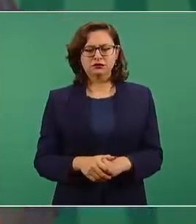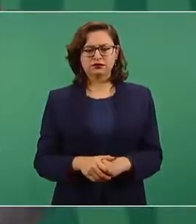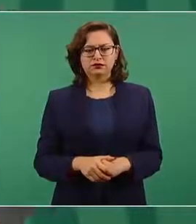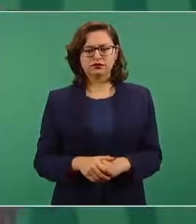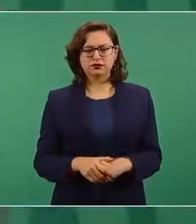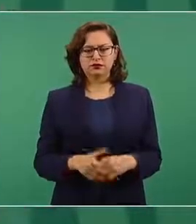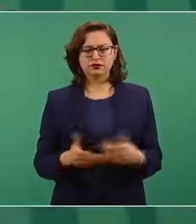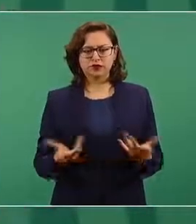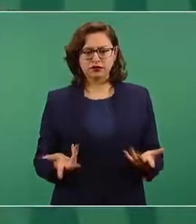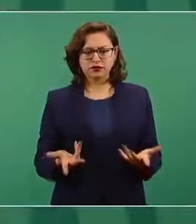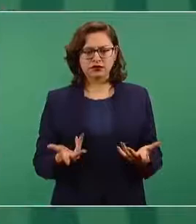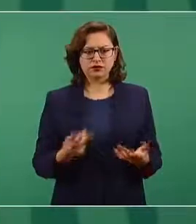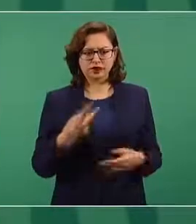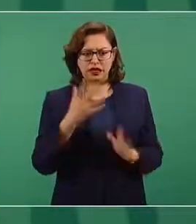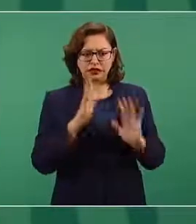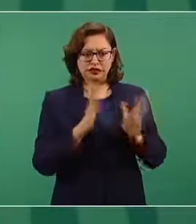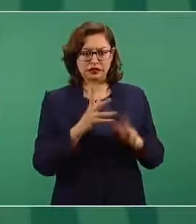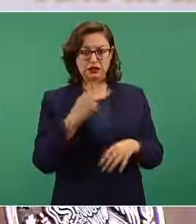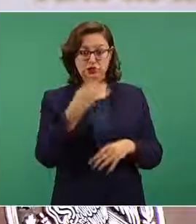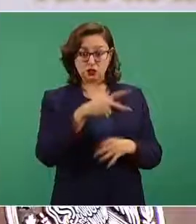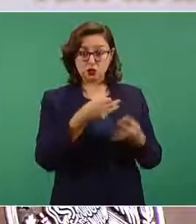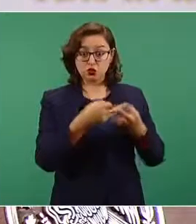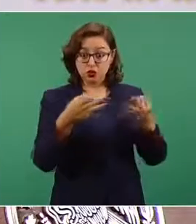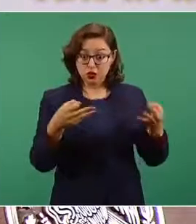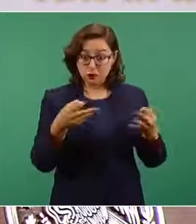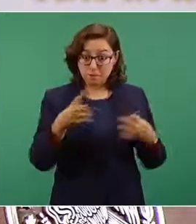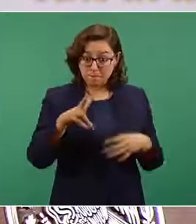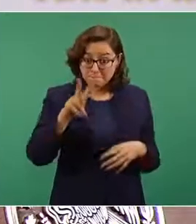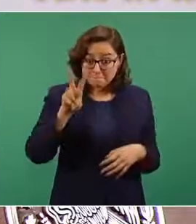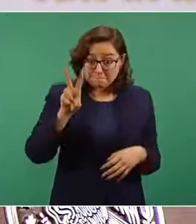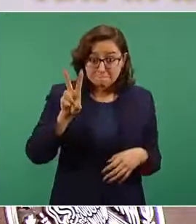ninguna expropiación en propiedades